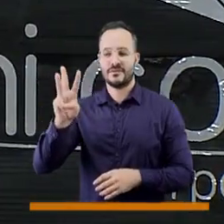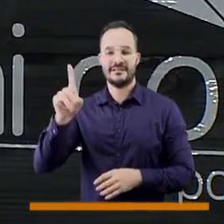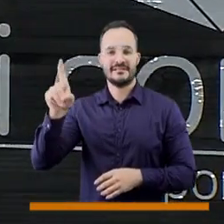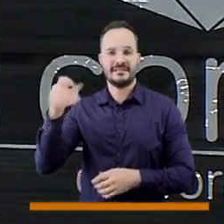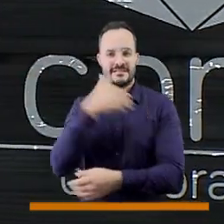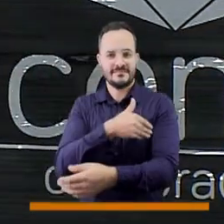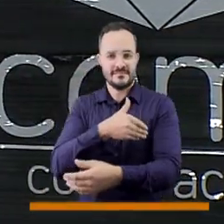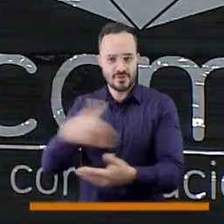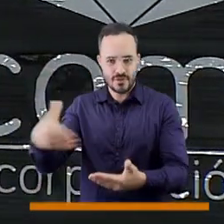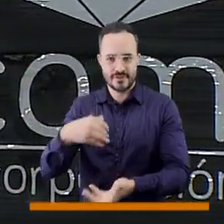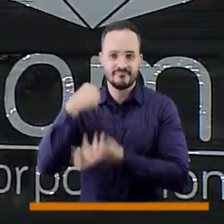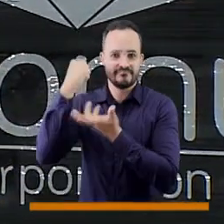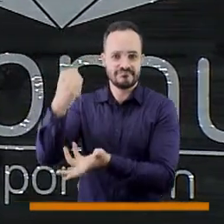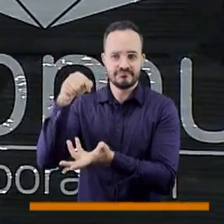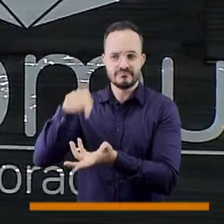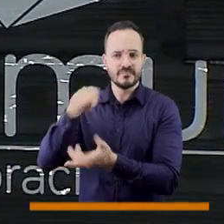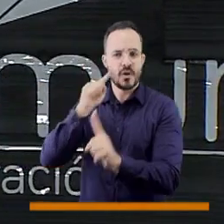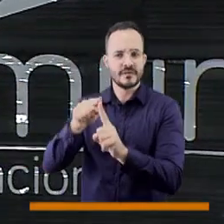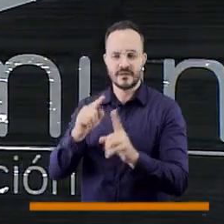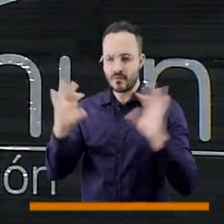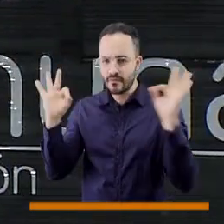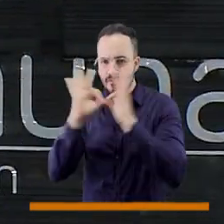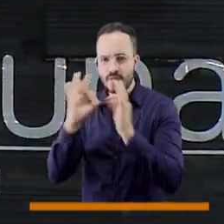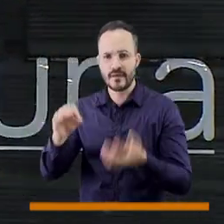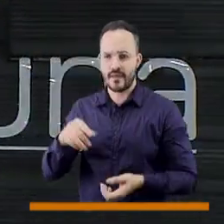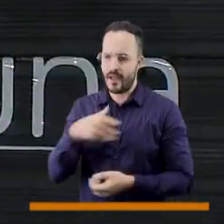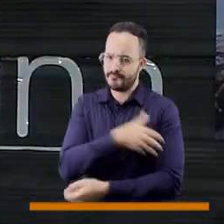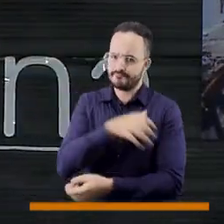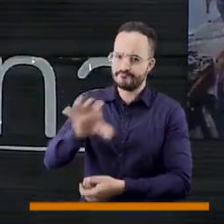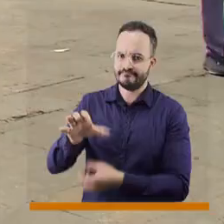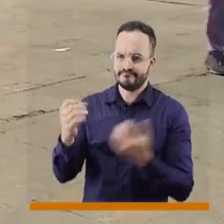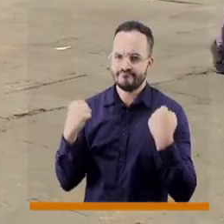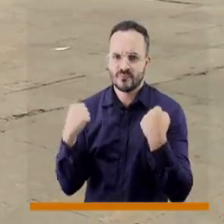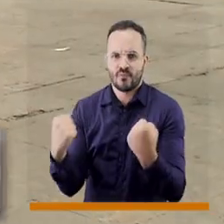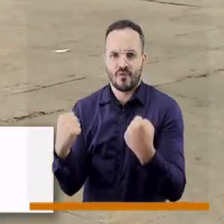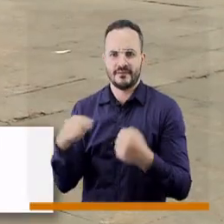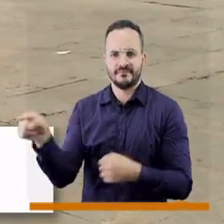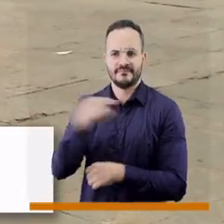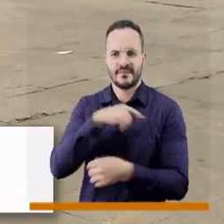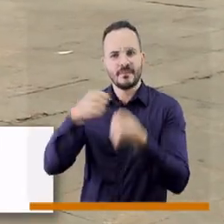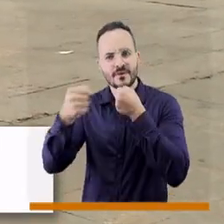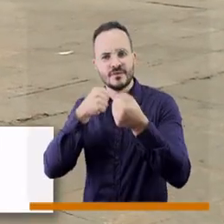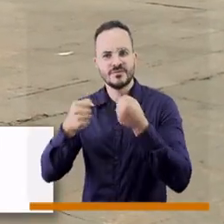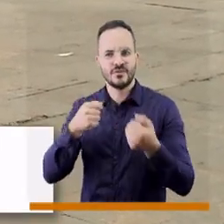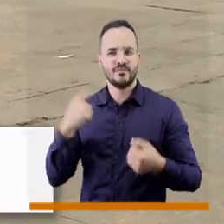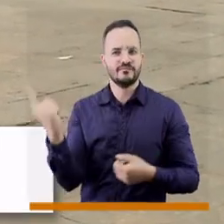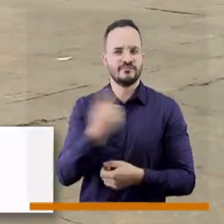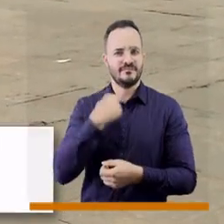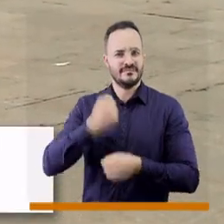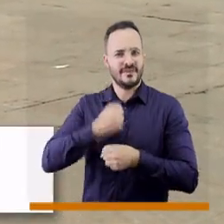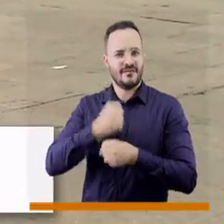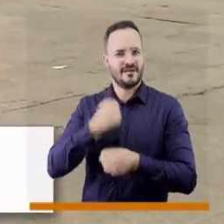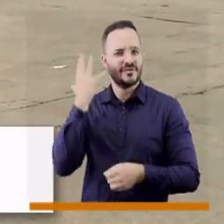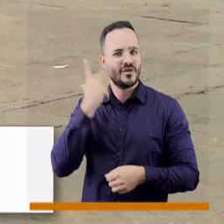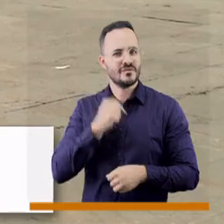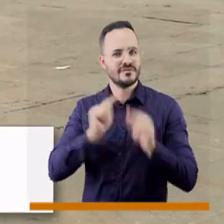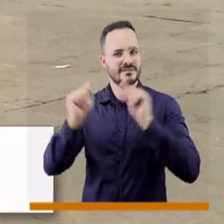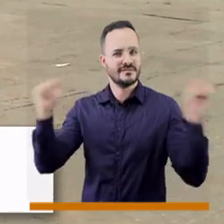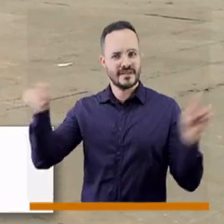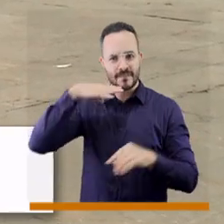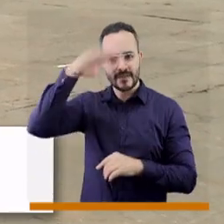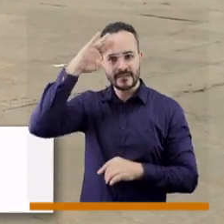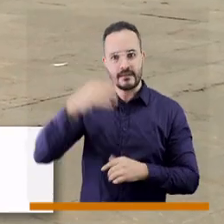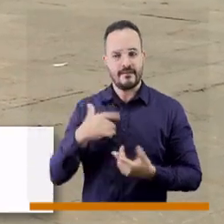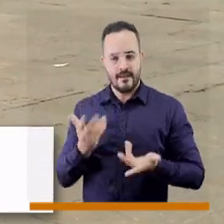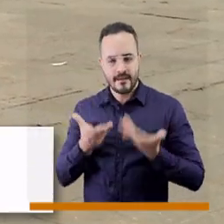de 136 millones de pesos que está orientada a fortalecer y a reconocer ese trabajo periodístico que se realiza